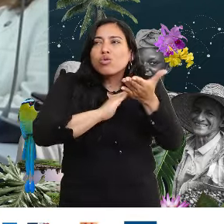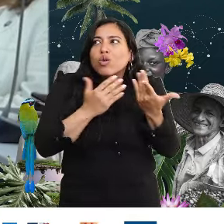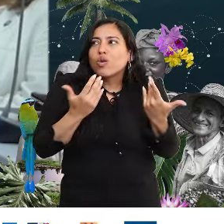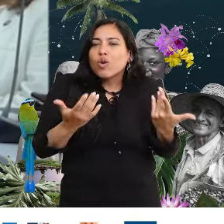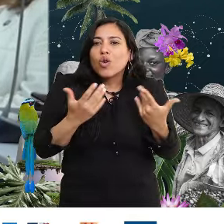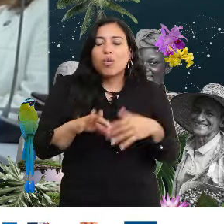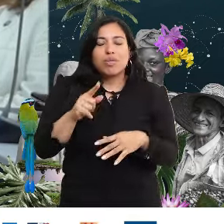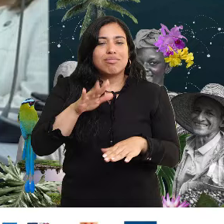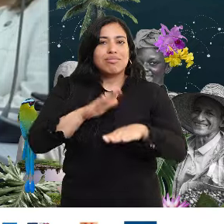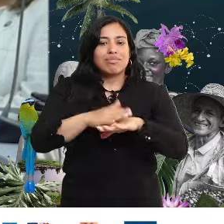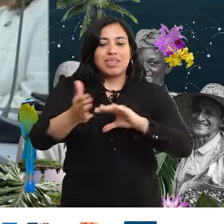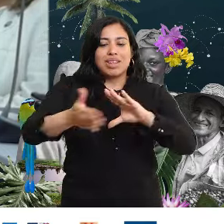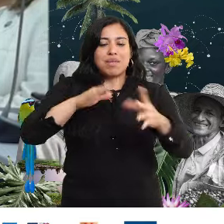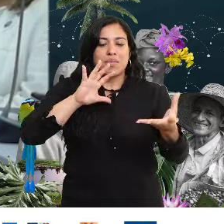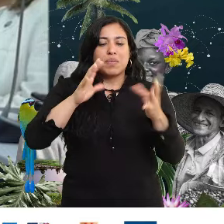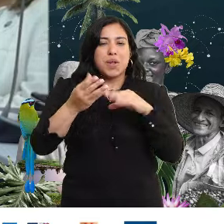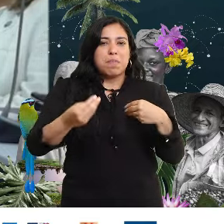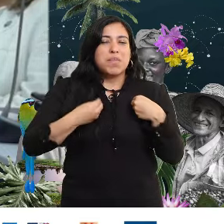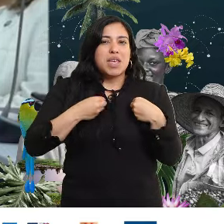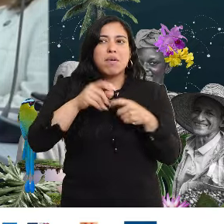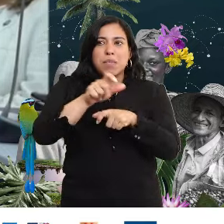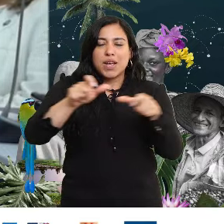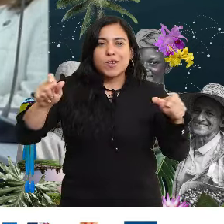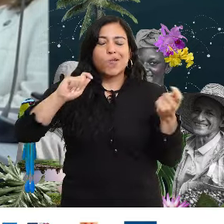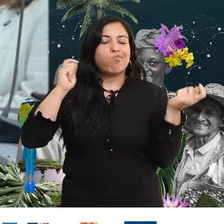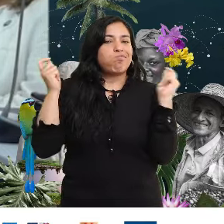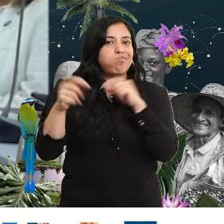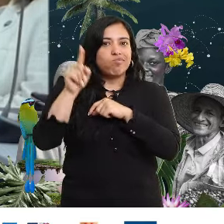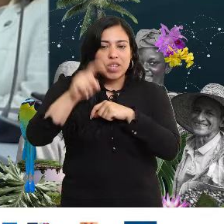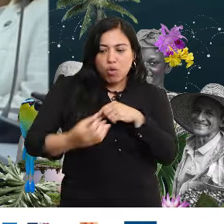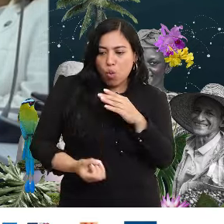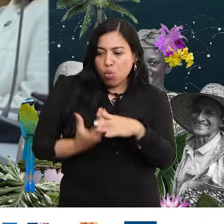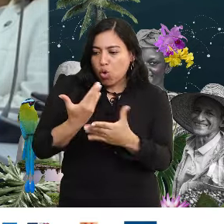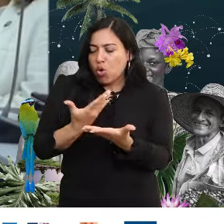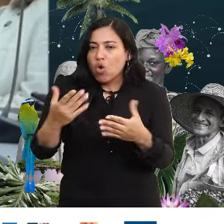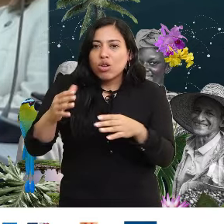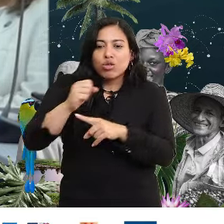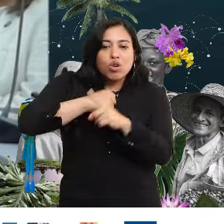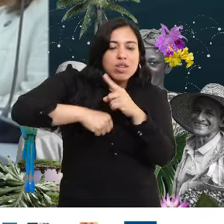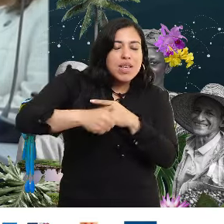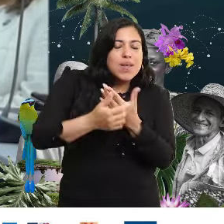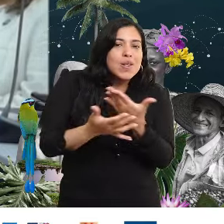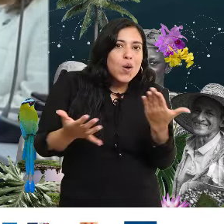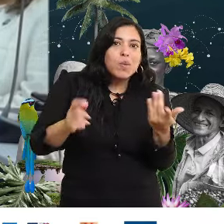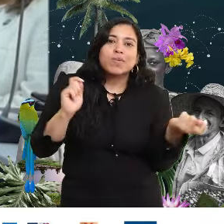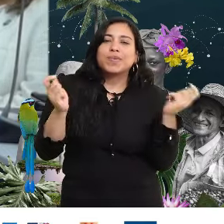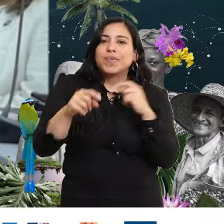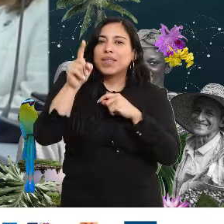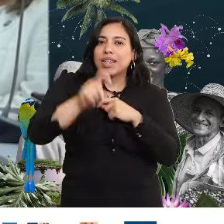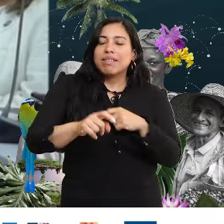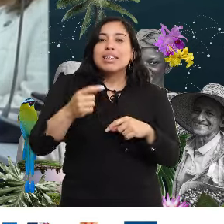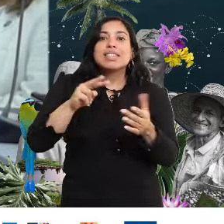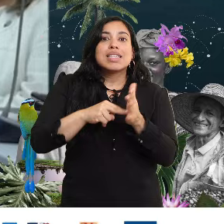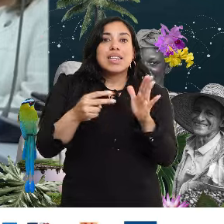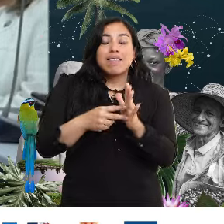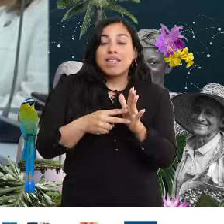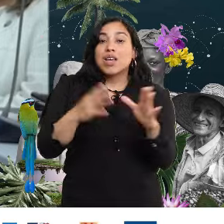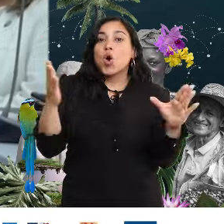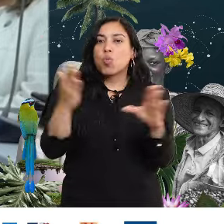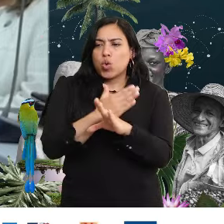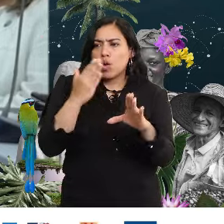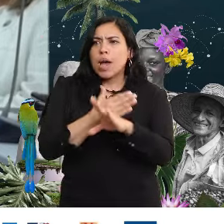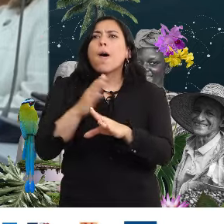eso que lo causa, que es la forma como vivimos, la forma como reproducimos la sociedad. Entonces, tenemos una dimensión de